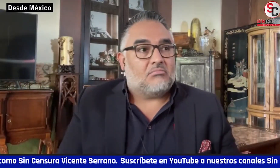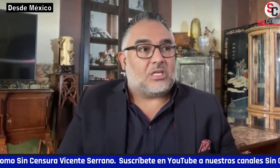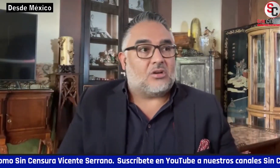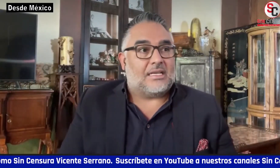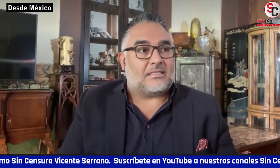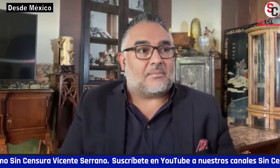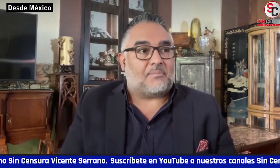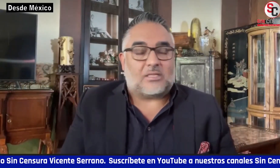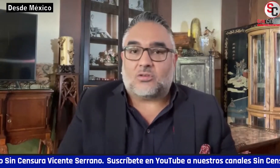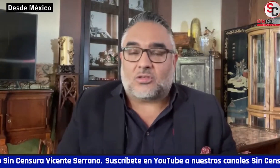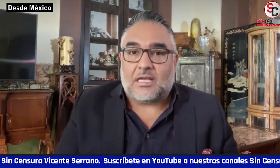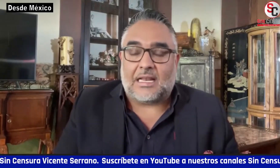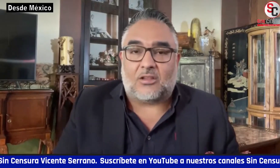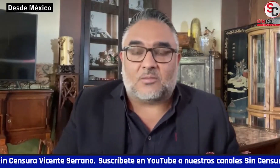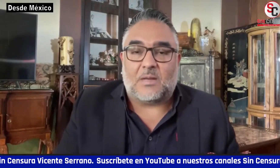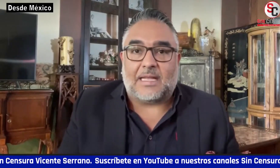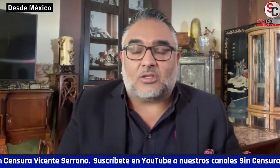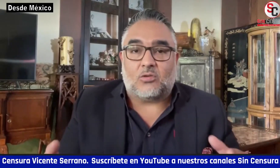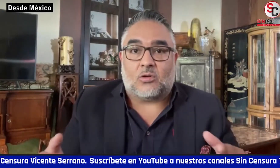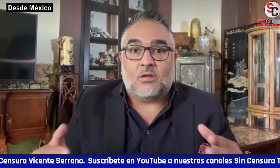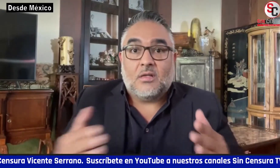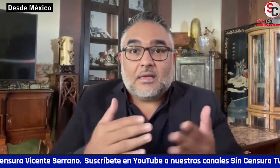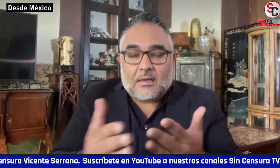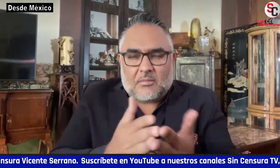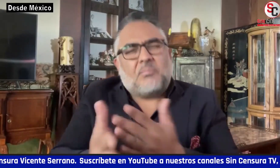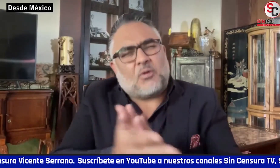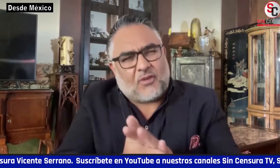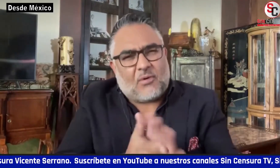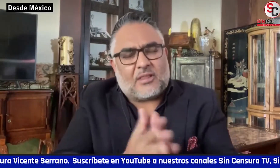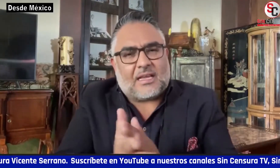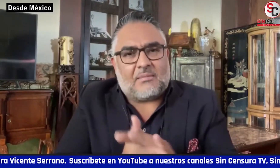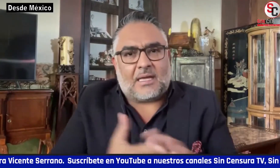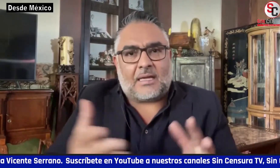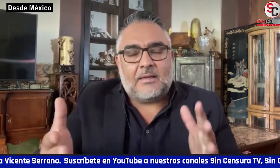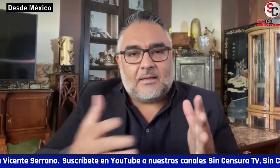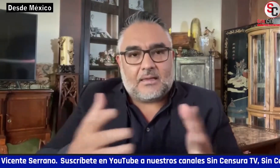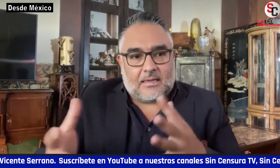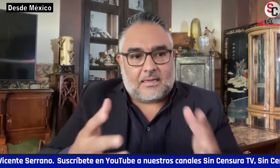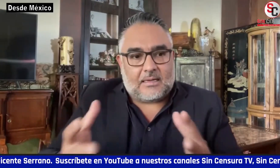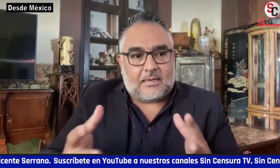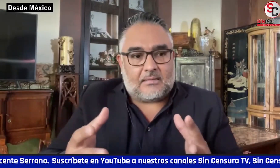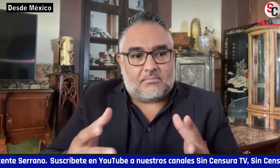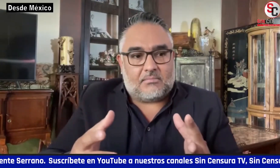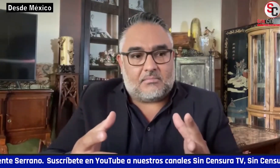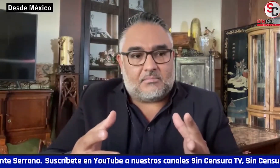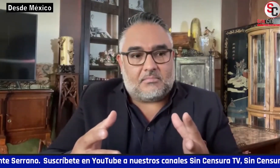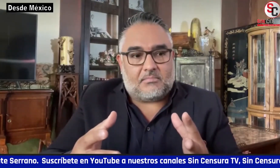35 millones de pesos en el 2021. Por favor, déjenme